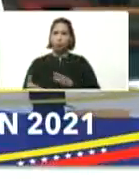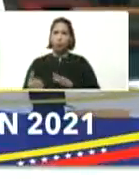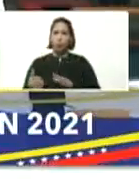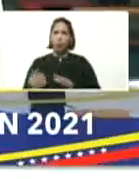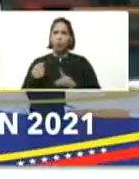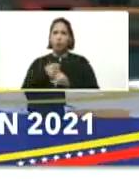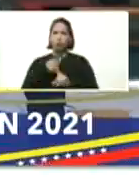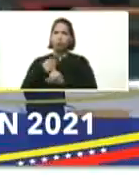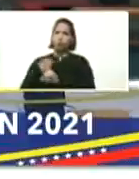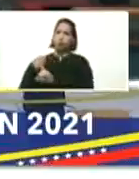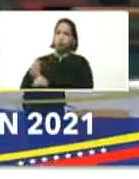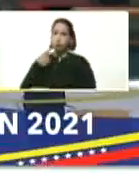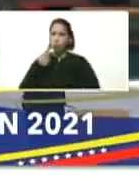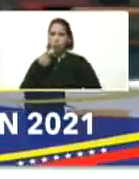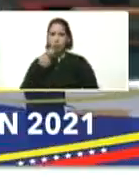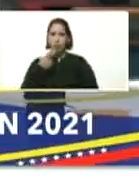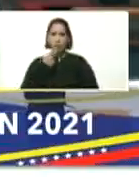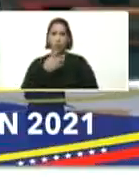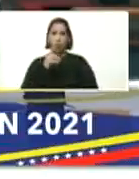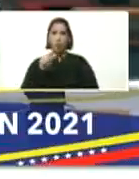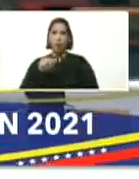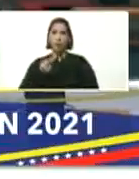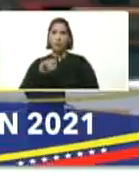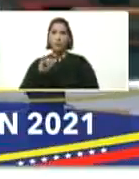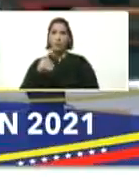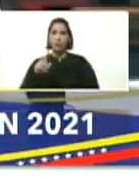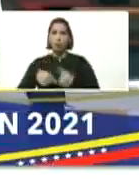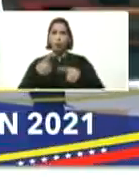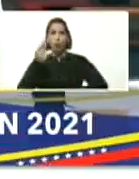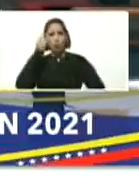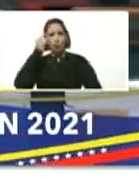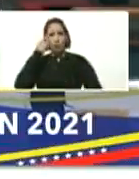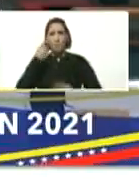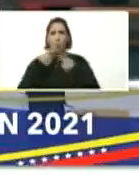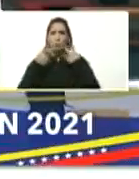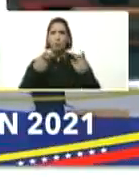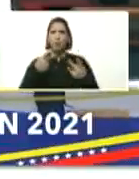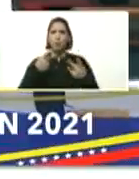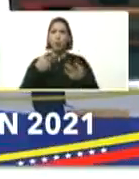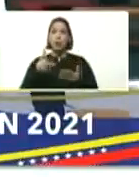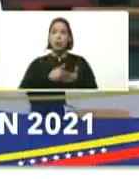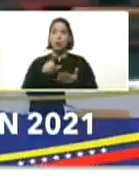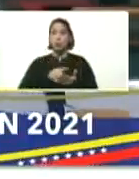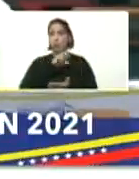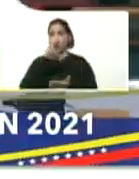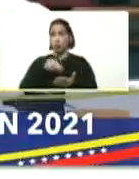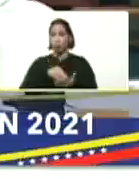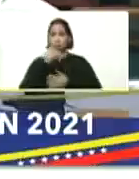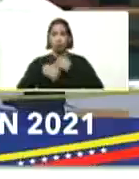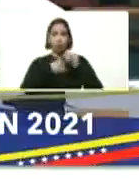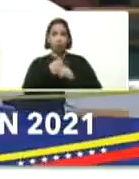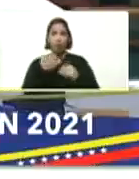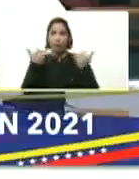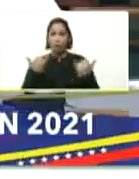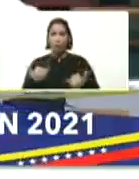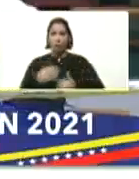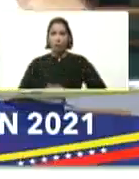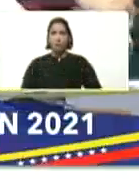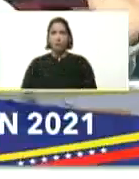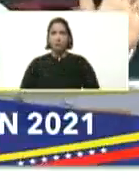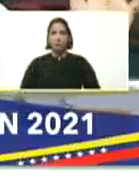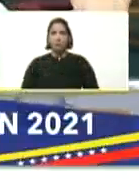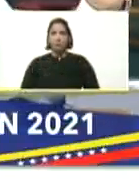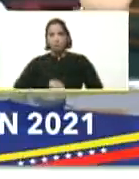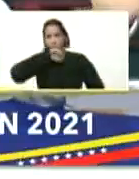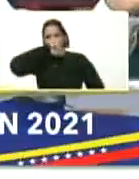Político de David Nieves, todos los días publico libros nacionales, internacionales. Ahora me voy a dar el